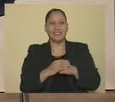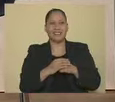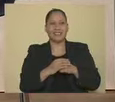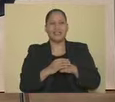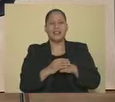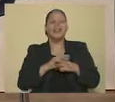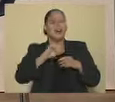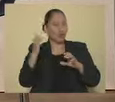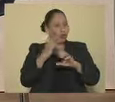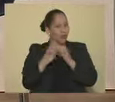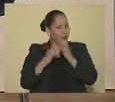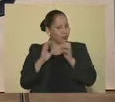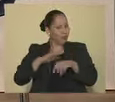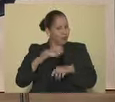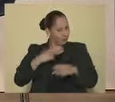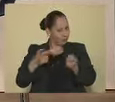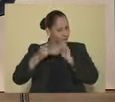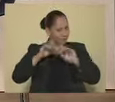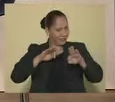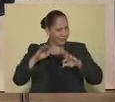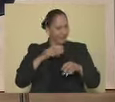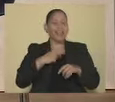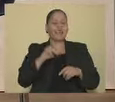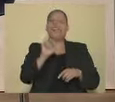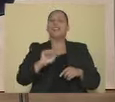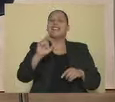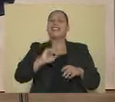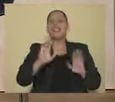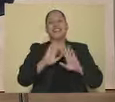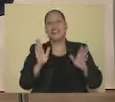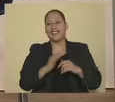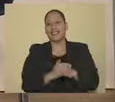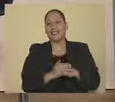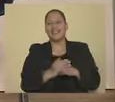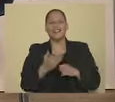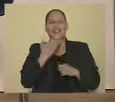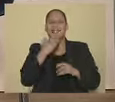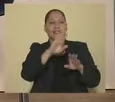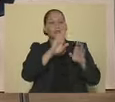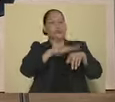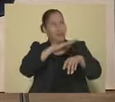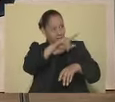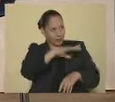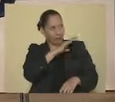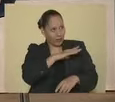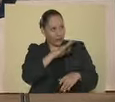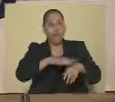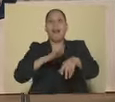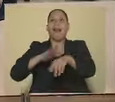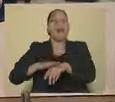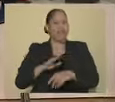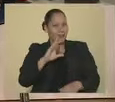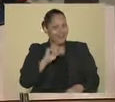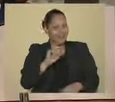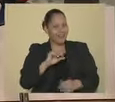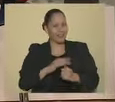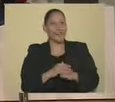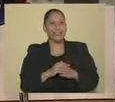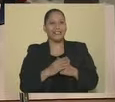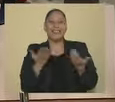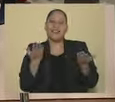¿alguna otra cosita más? Para que no las traigan la semana que entra, ¿no? No produzcas güero, ¿no? Como